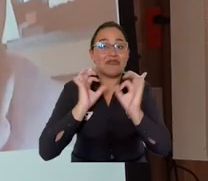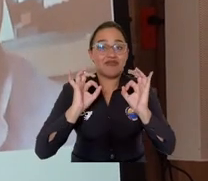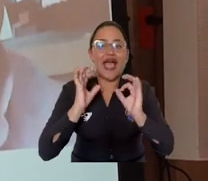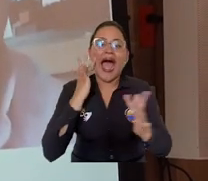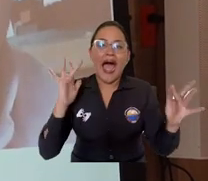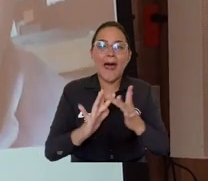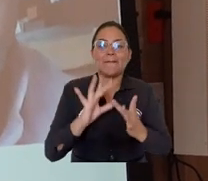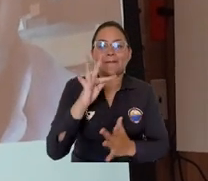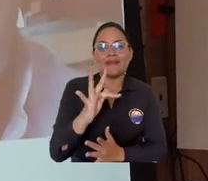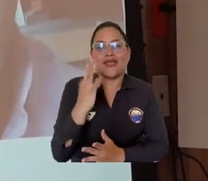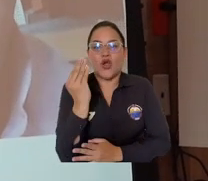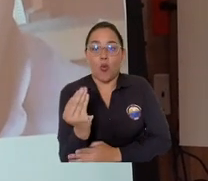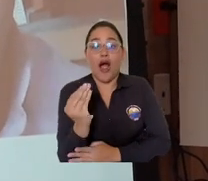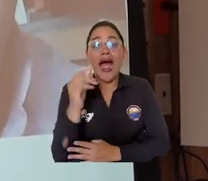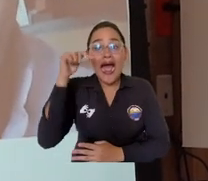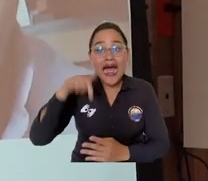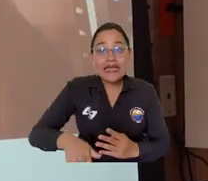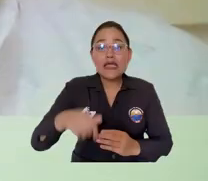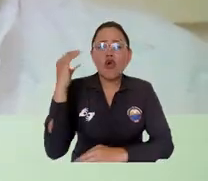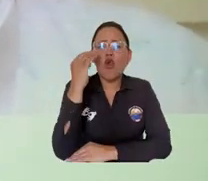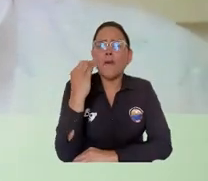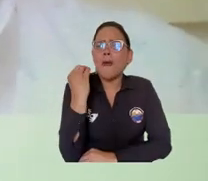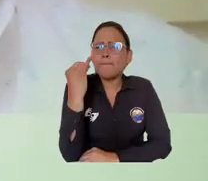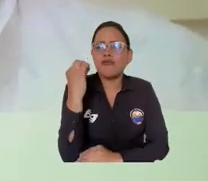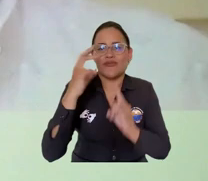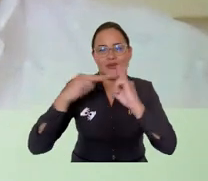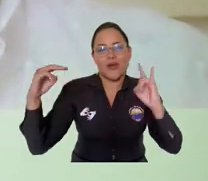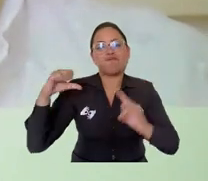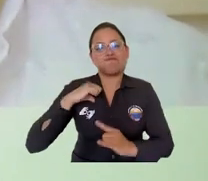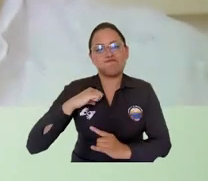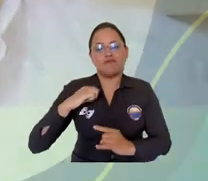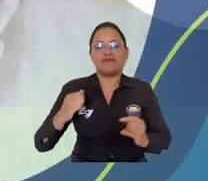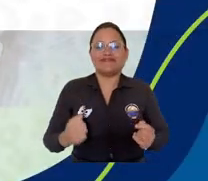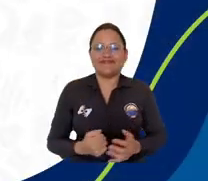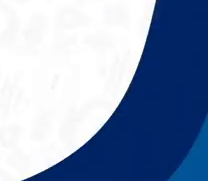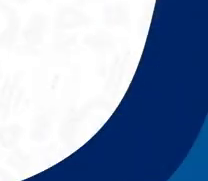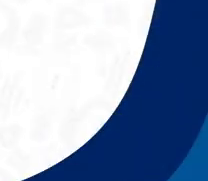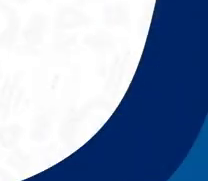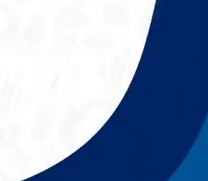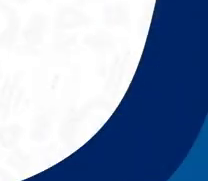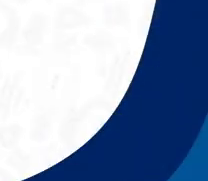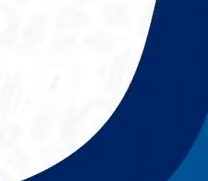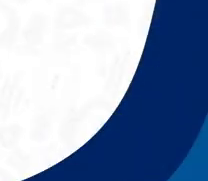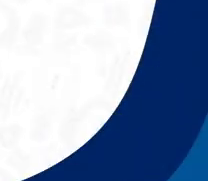cuya única universidad pública en Colombia que la posee es UniMagdalena.